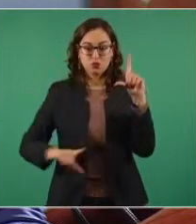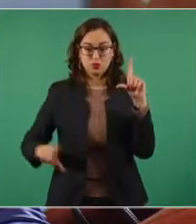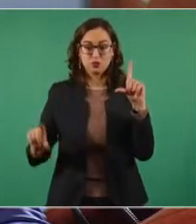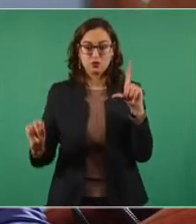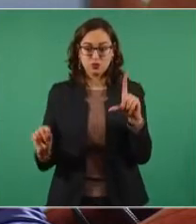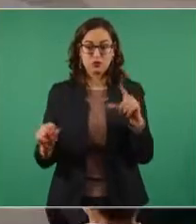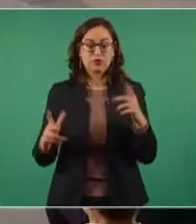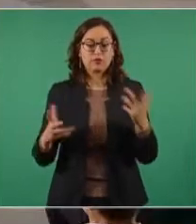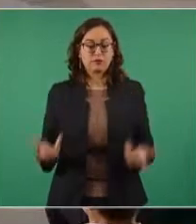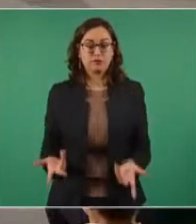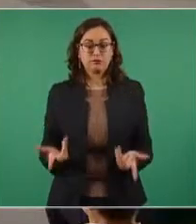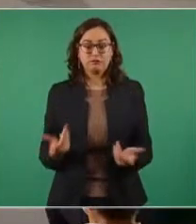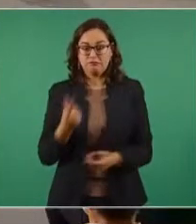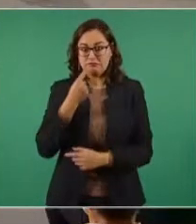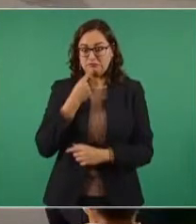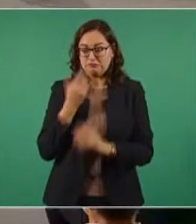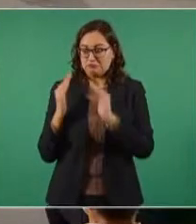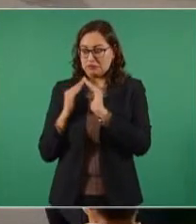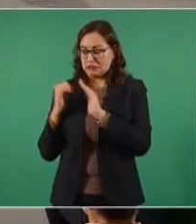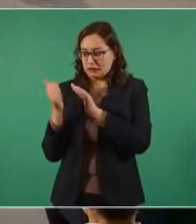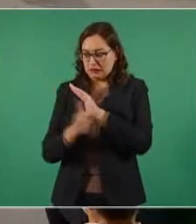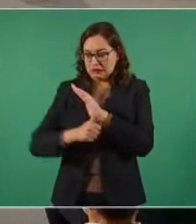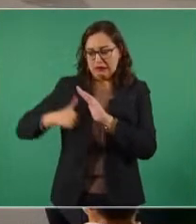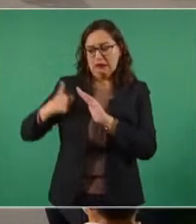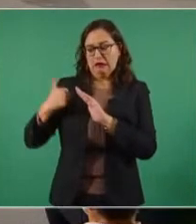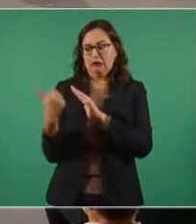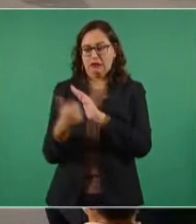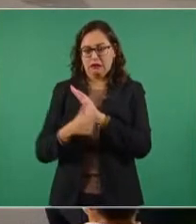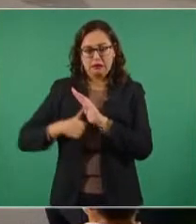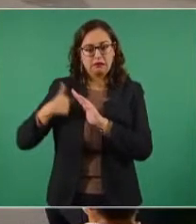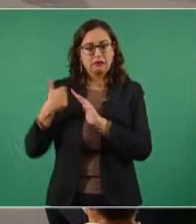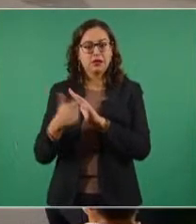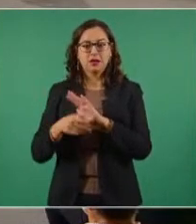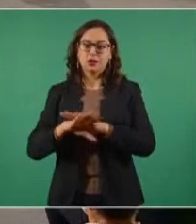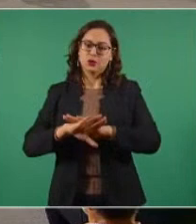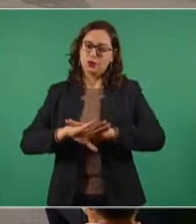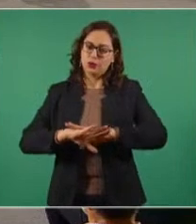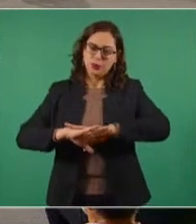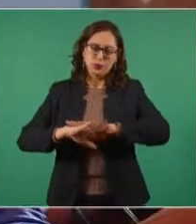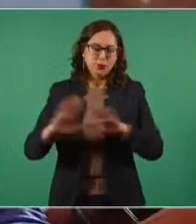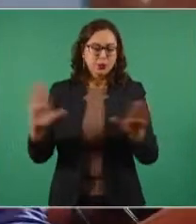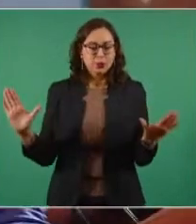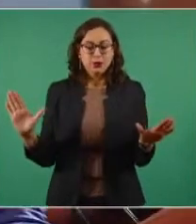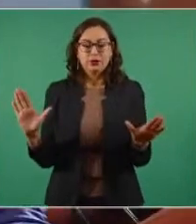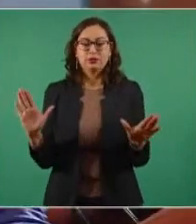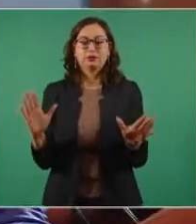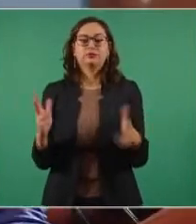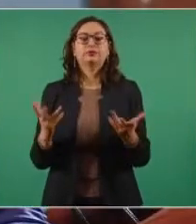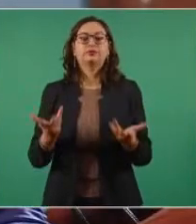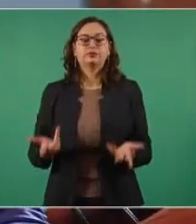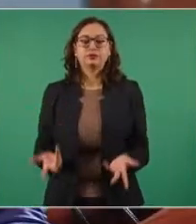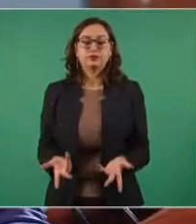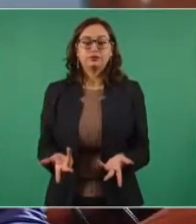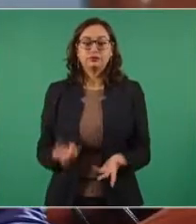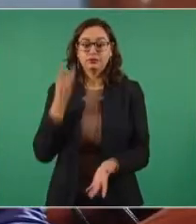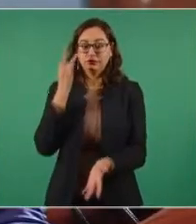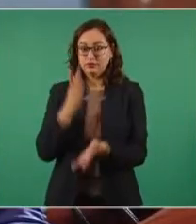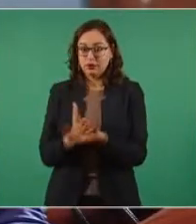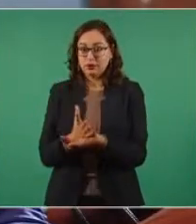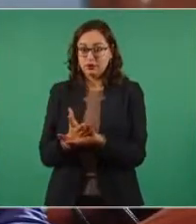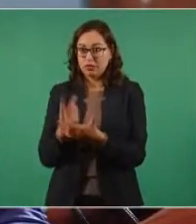ya no estén encerrados los niños las niñas que no estén expuestos solo al nintendo